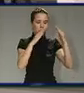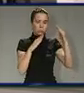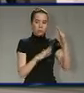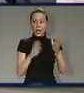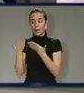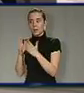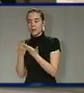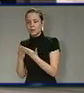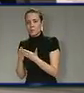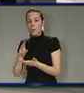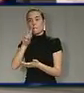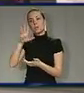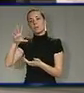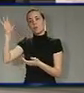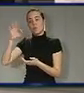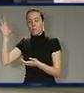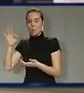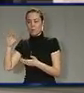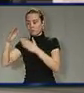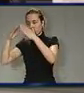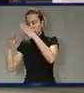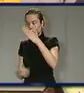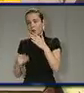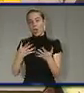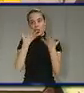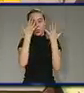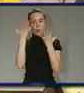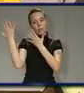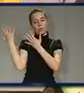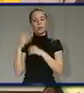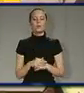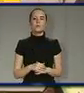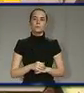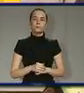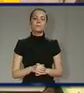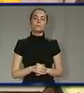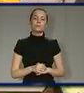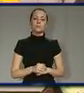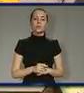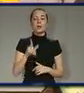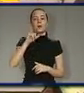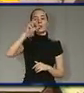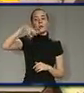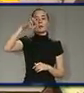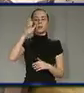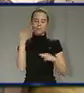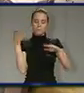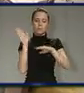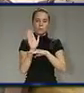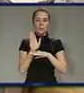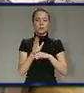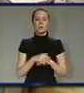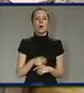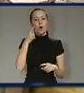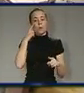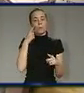25... ...su nivel más bajo de los últimos 10 años. Así lo indica el informe anual del INE... ...se reducen las tiradas... ...signo de que